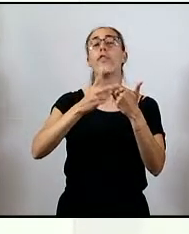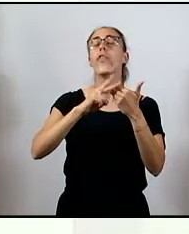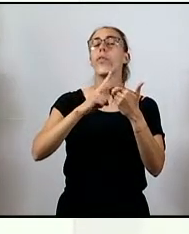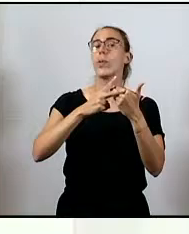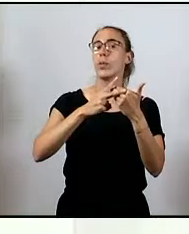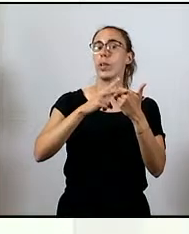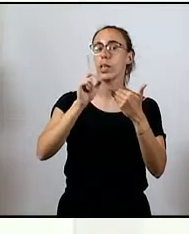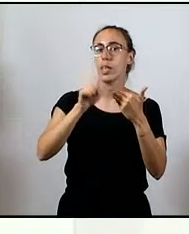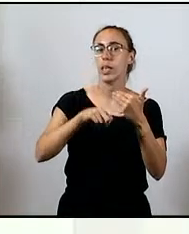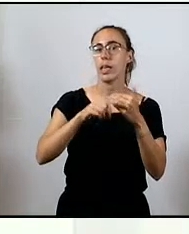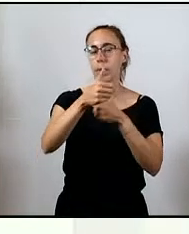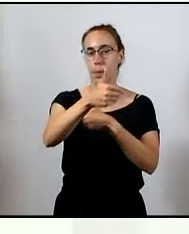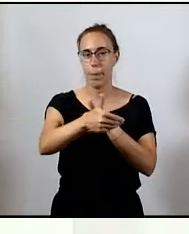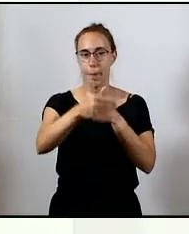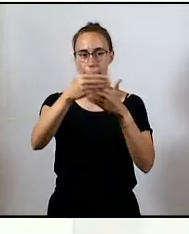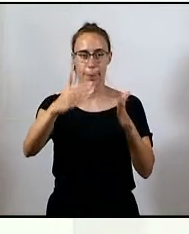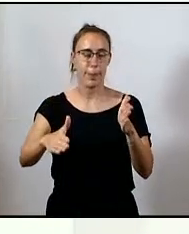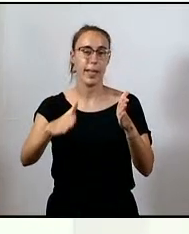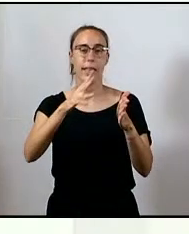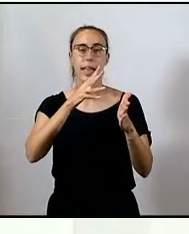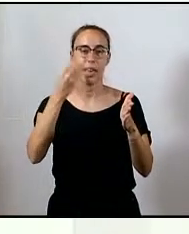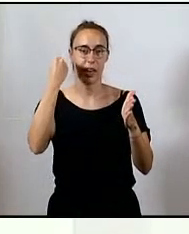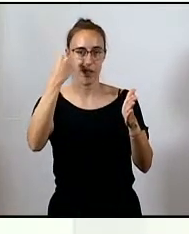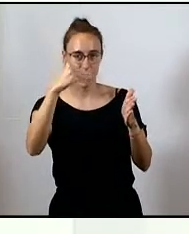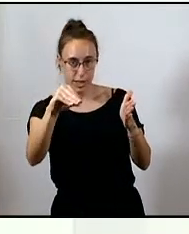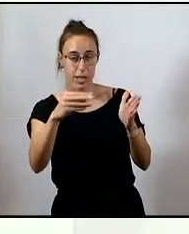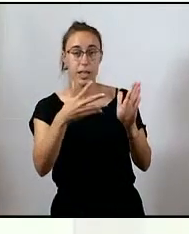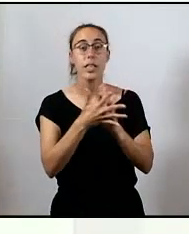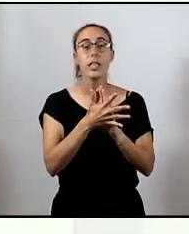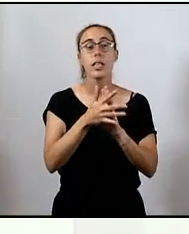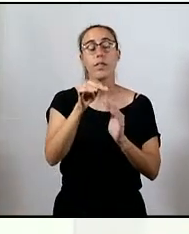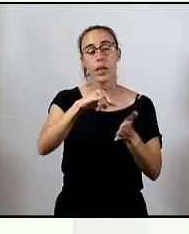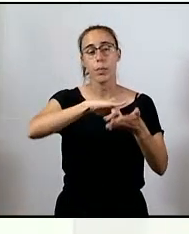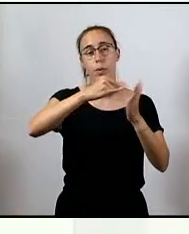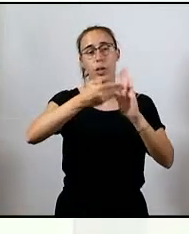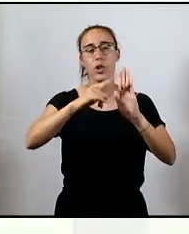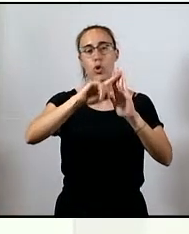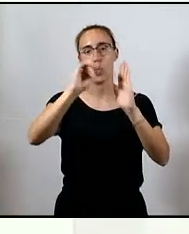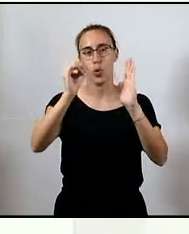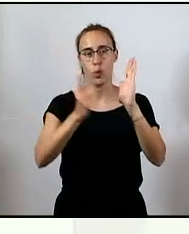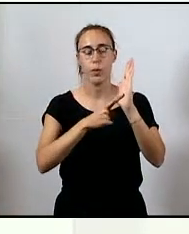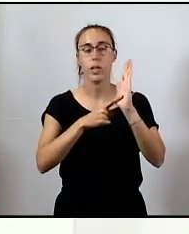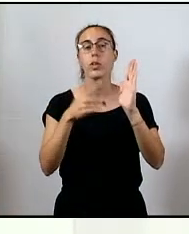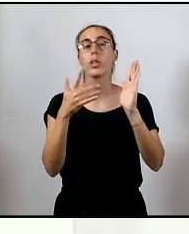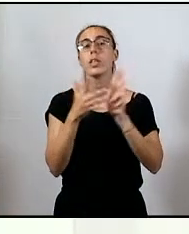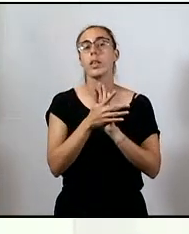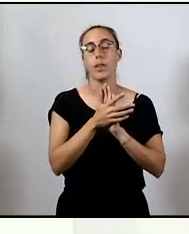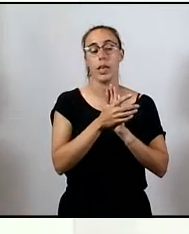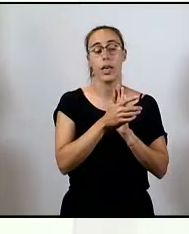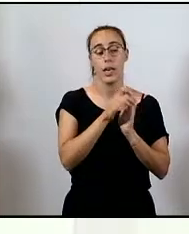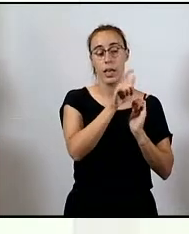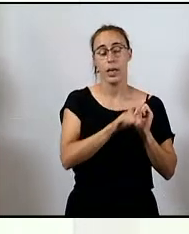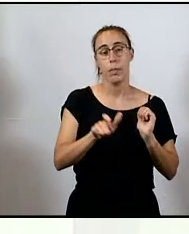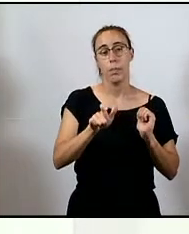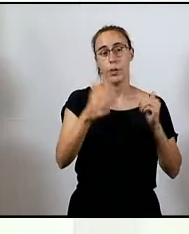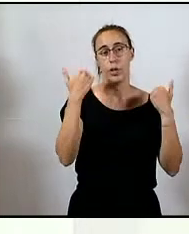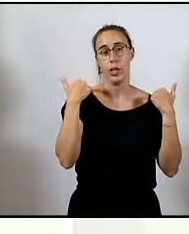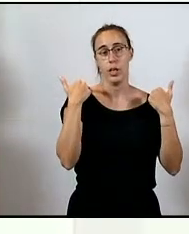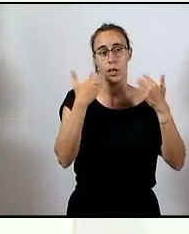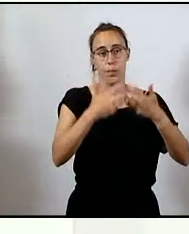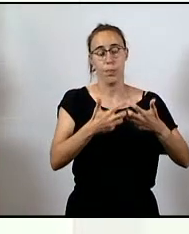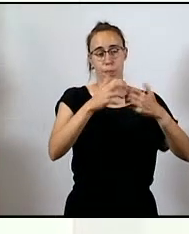de refrigeración, proyecto completo que nos ha presentado los promotores a declaración de proyecto premia,